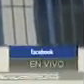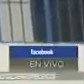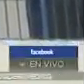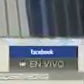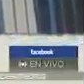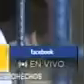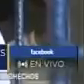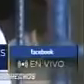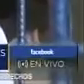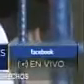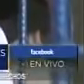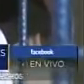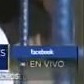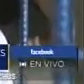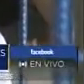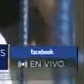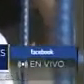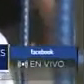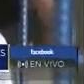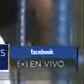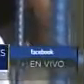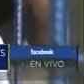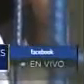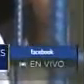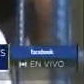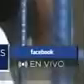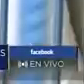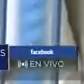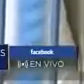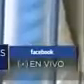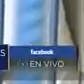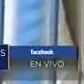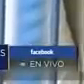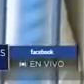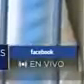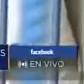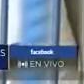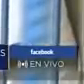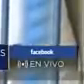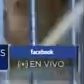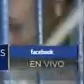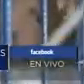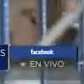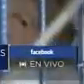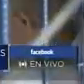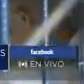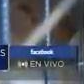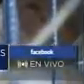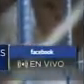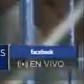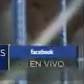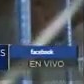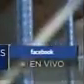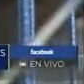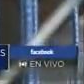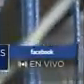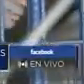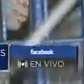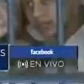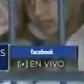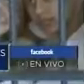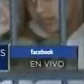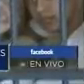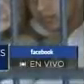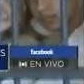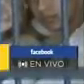Arrecian medidas en las cárceles tras repunte de homicidios de las últimas 72 horas, mientras circula en redes sociales